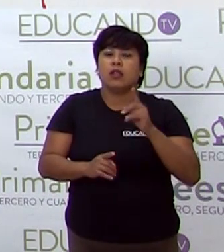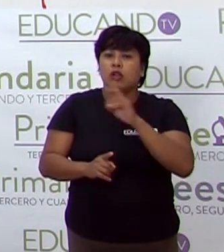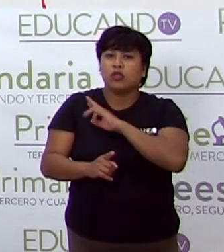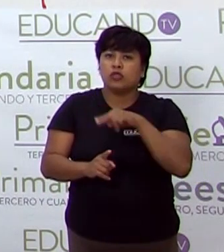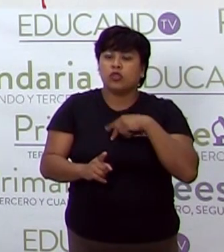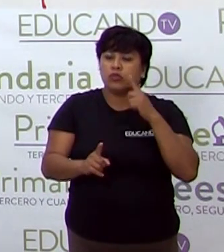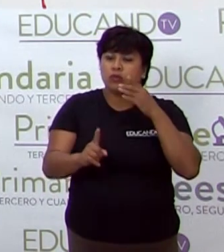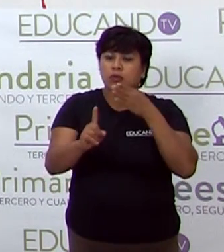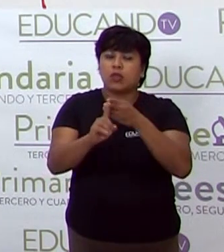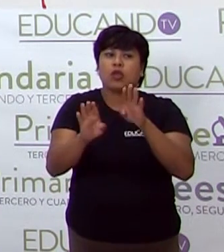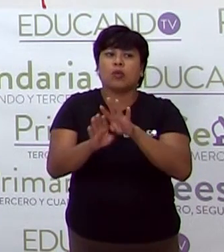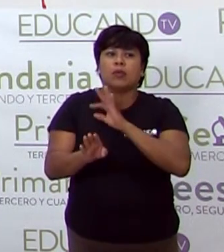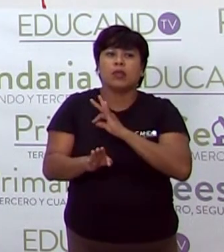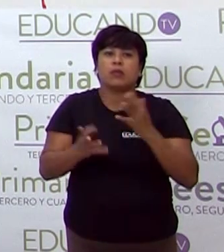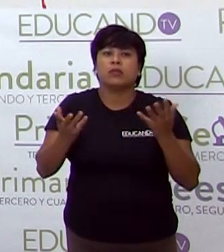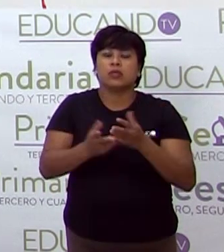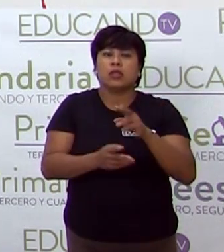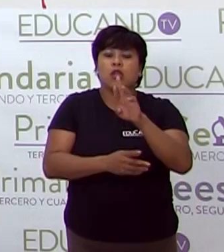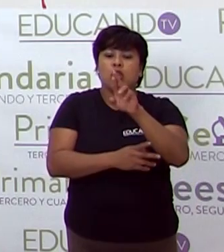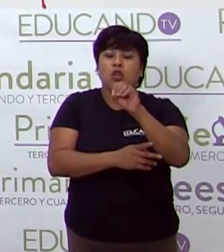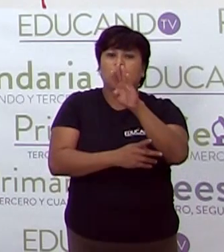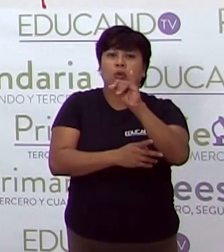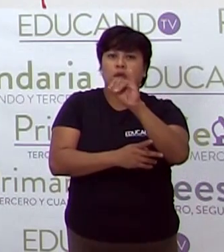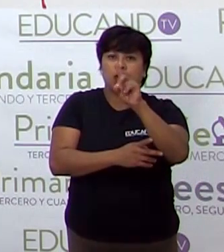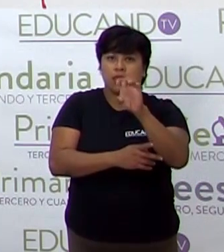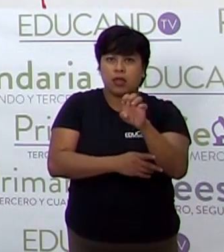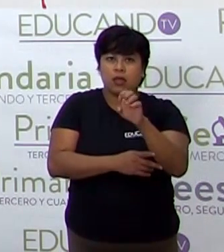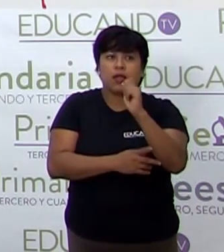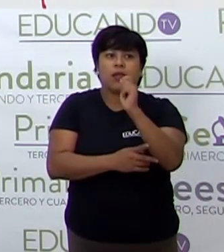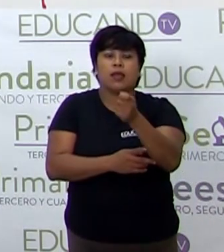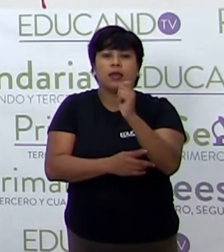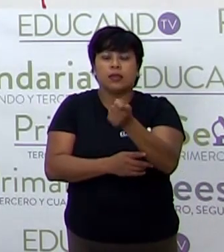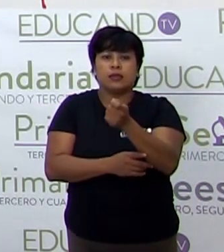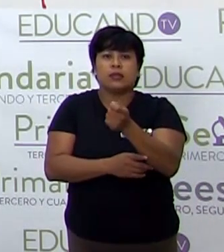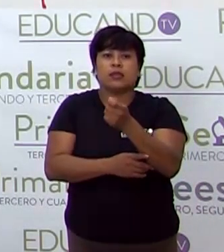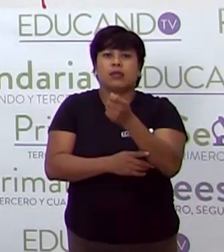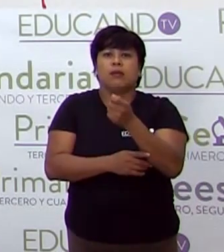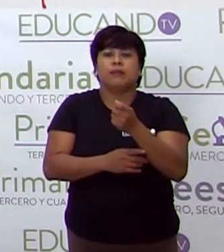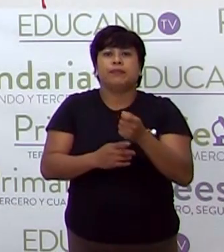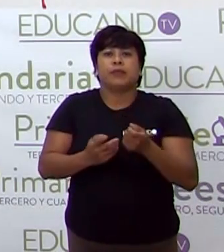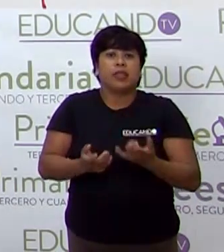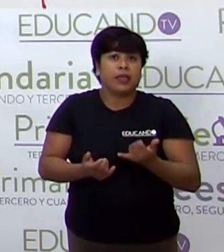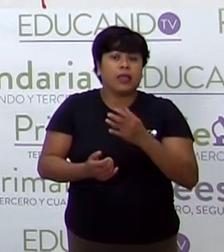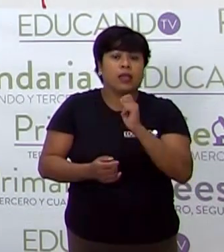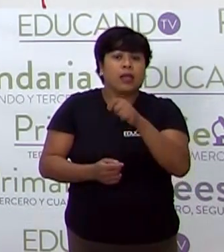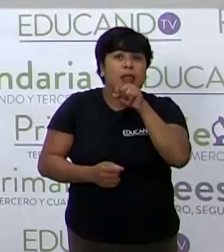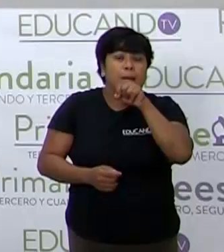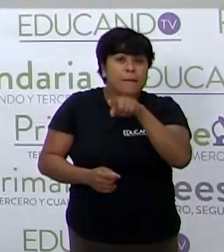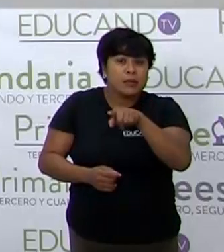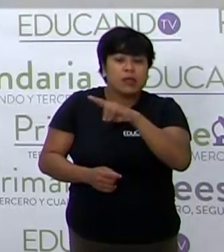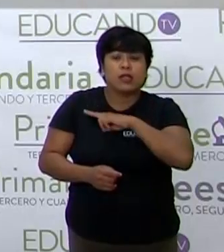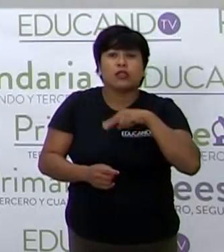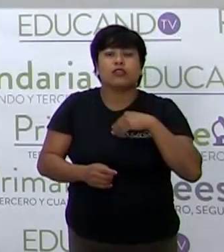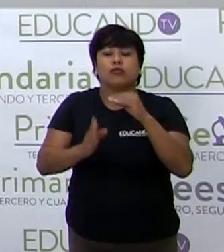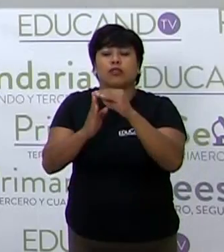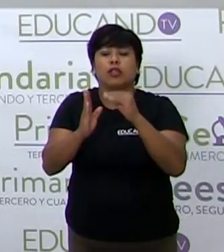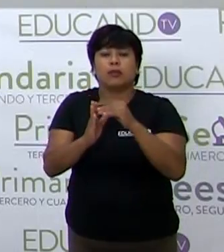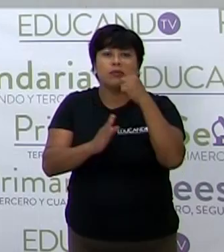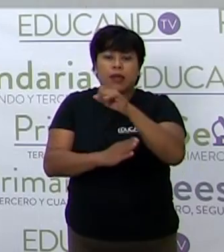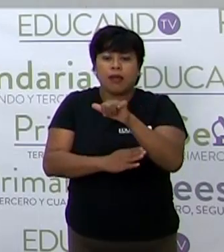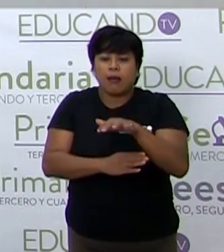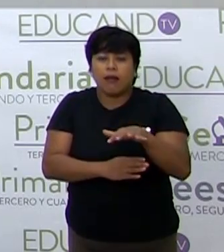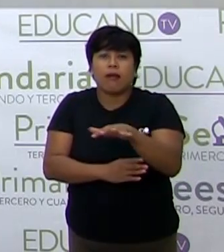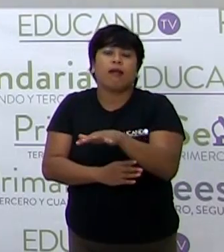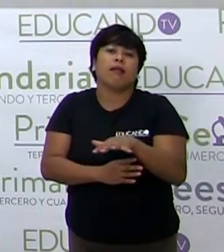enfatizando cómo podemos calcular el área del romboide, que es esta figura, y que es la misma que se aplica para calcular el